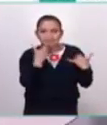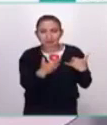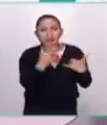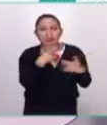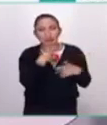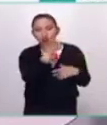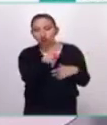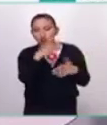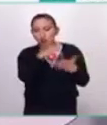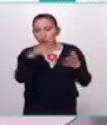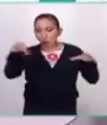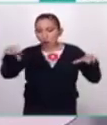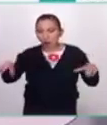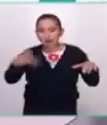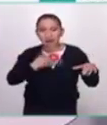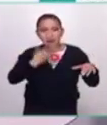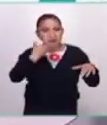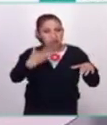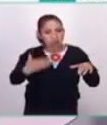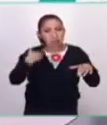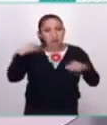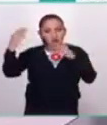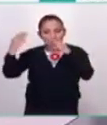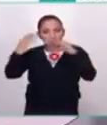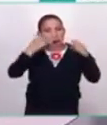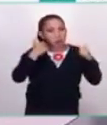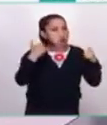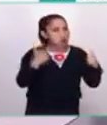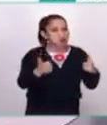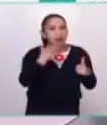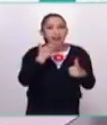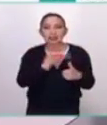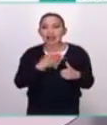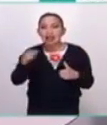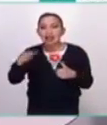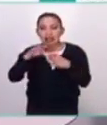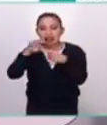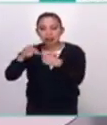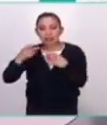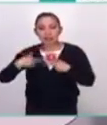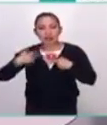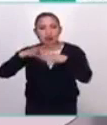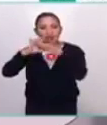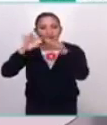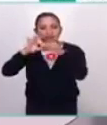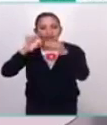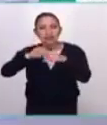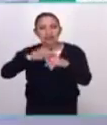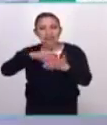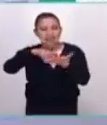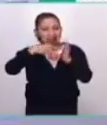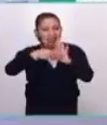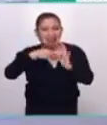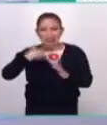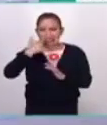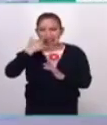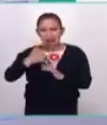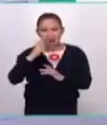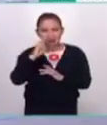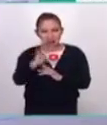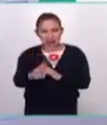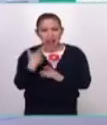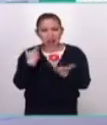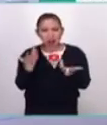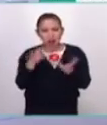son dos sitios que tienen muy buenos museos, que tienen guías en la zona. La arquitectura es rara, vean por ejemplo